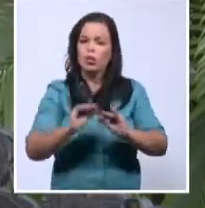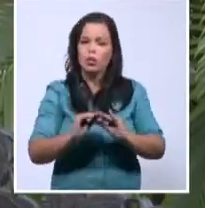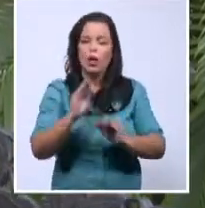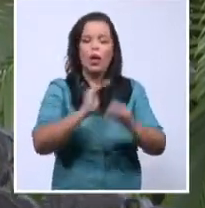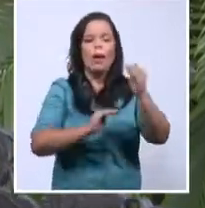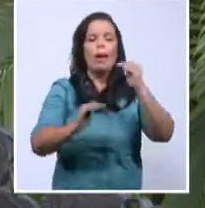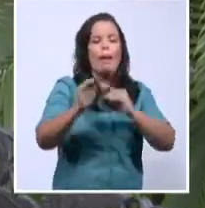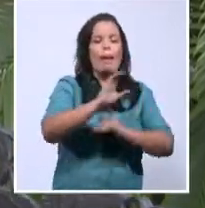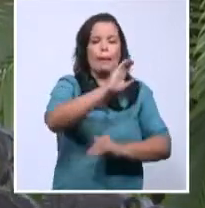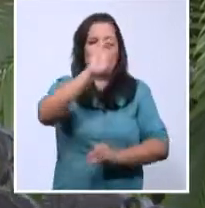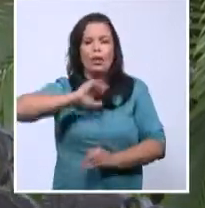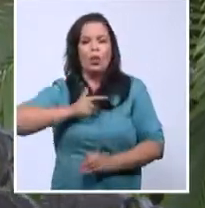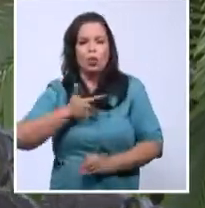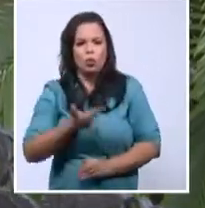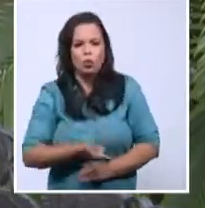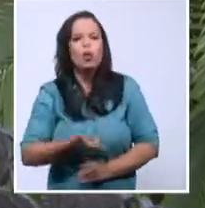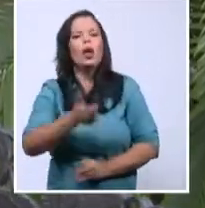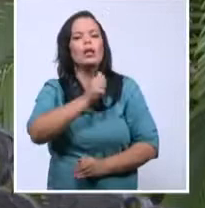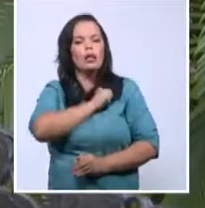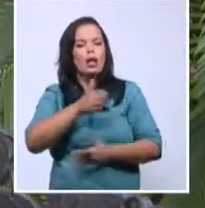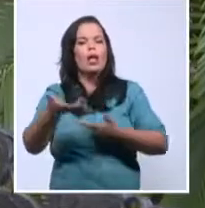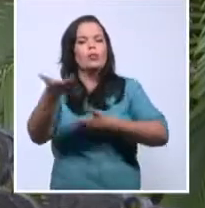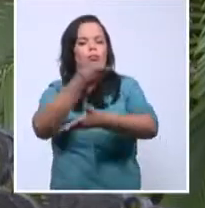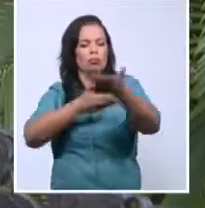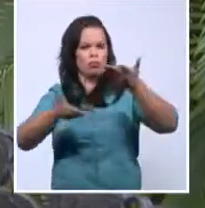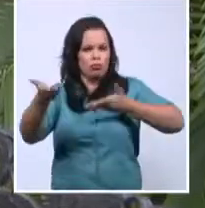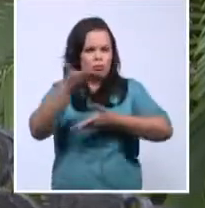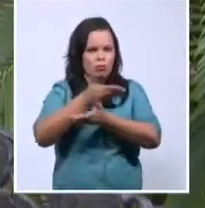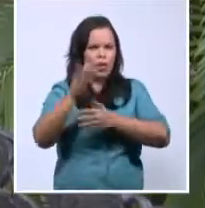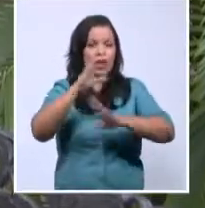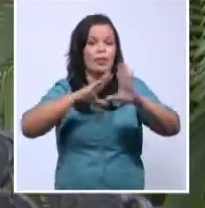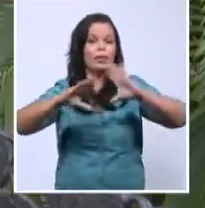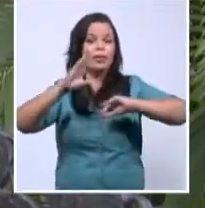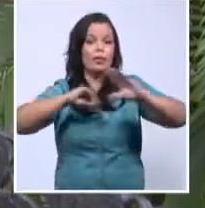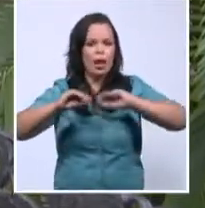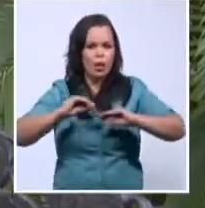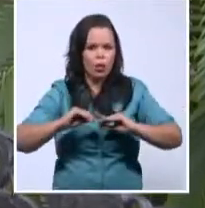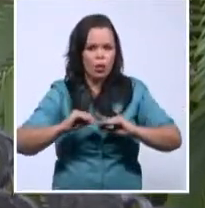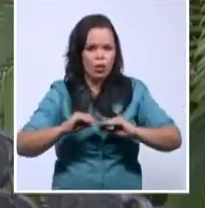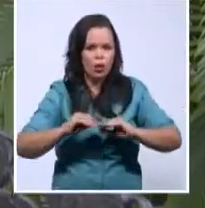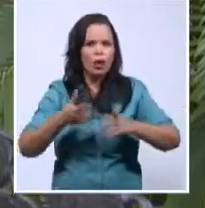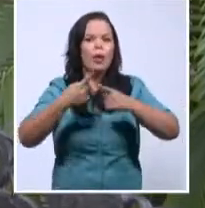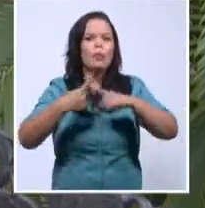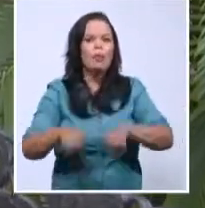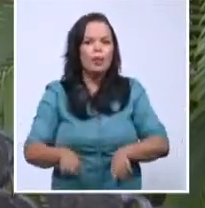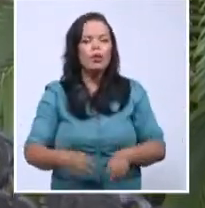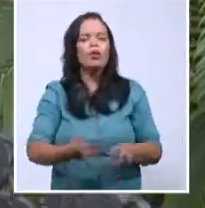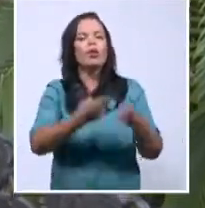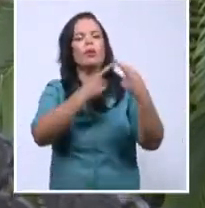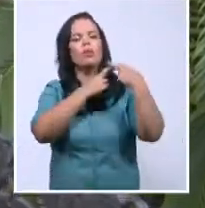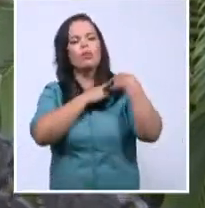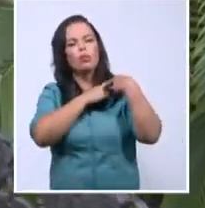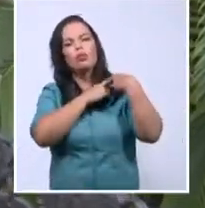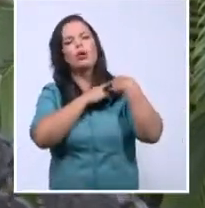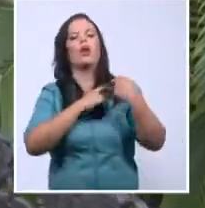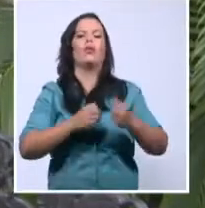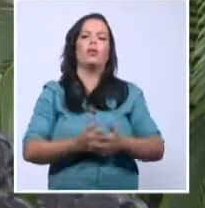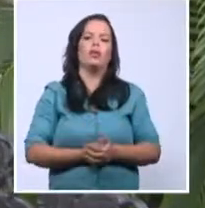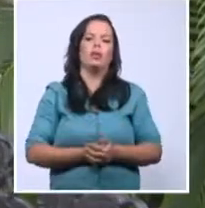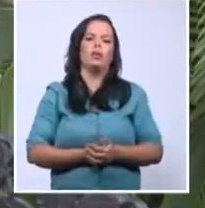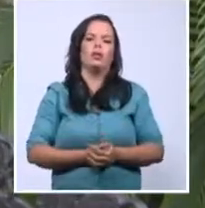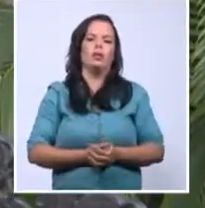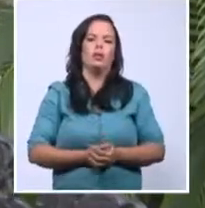estamos abiertos al diálogo, pero un diálogo diáfano, inteligente y responsable. Y estoy en contra de toda esa cortina